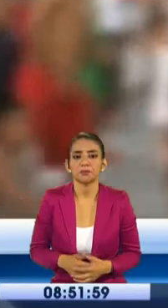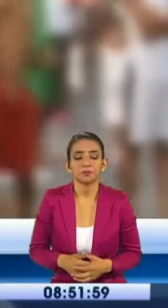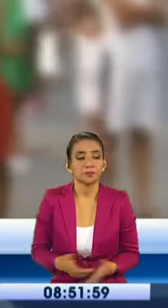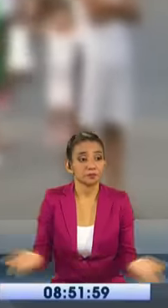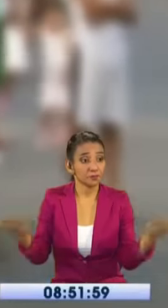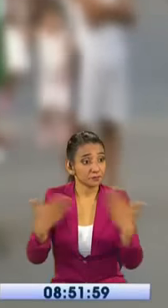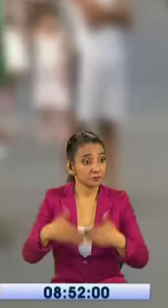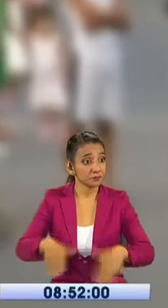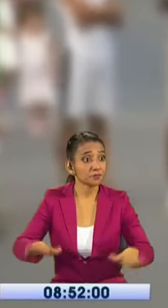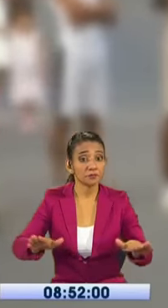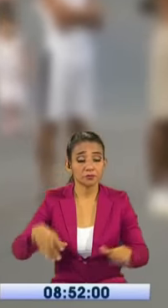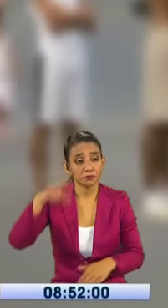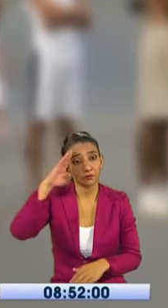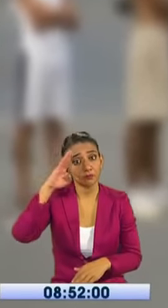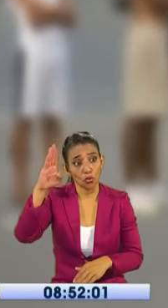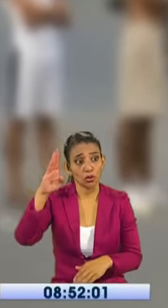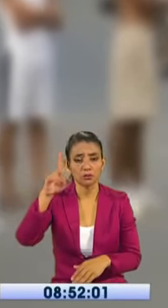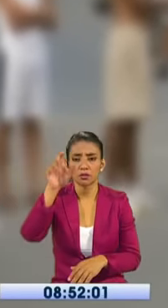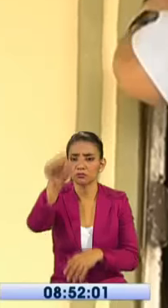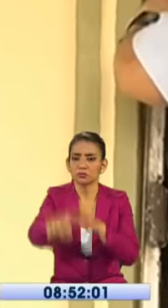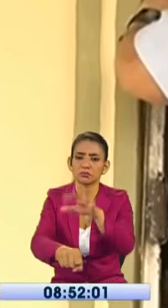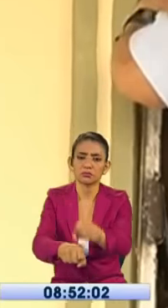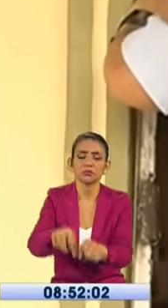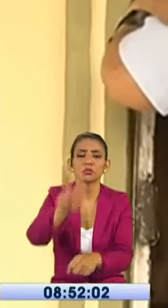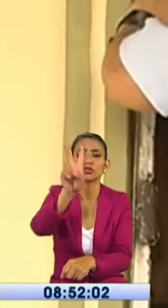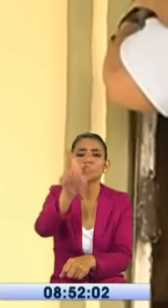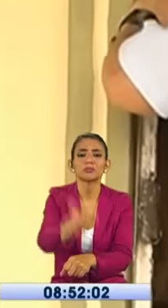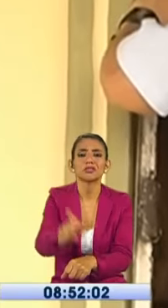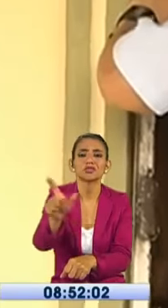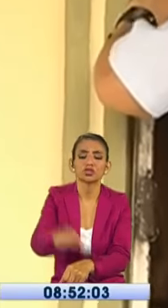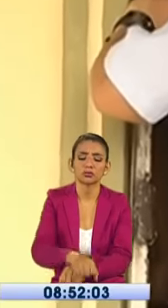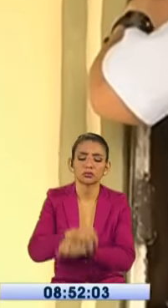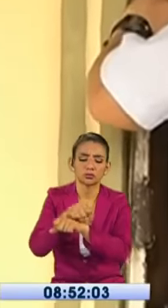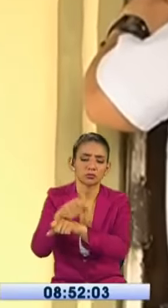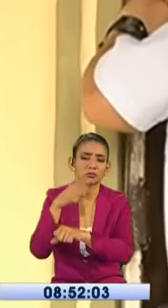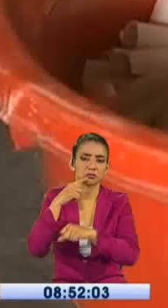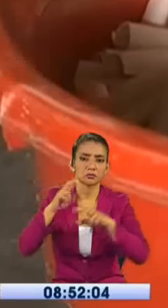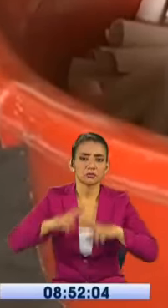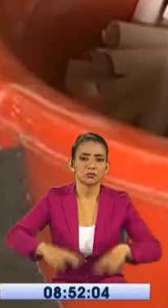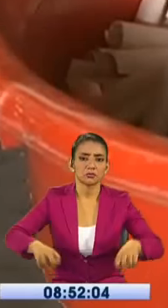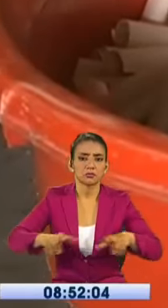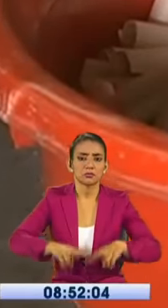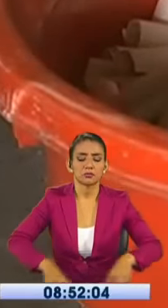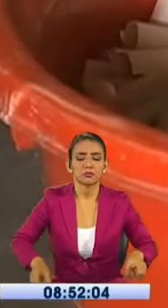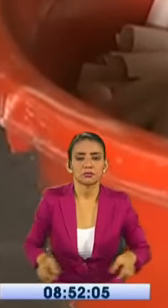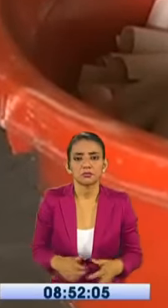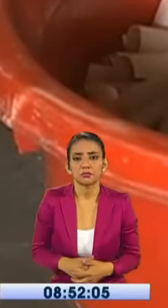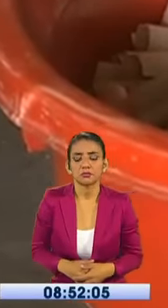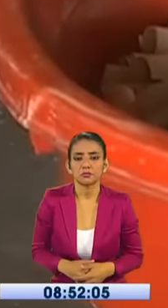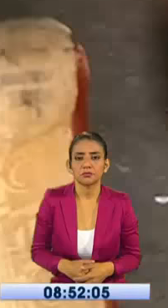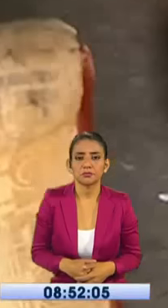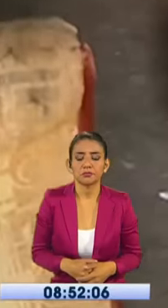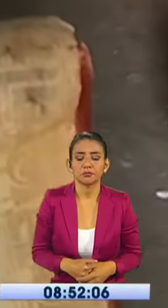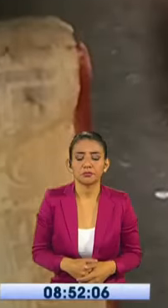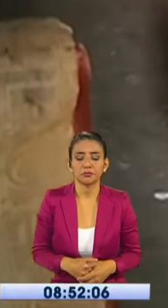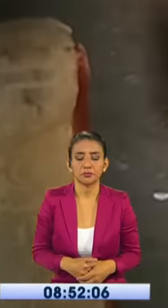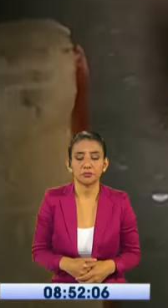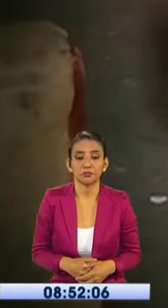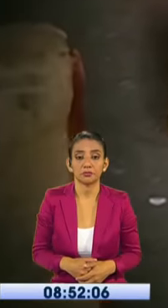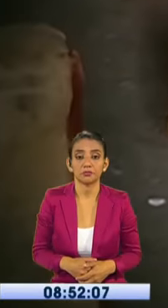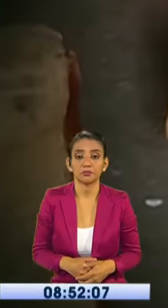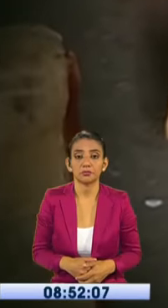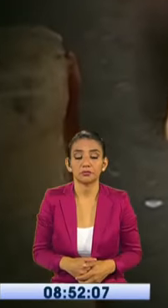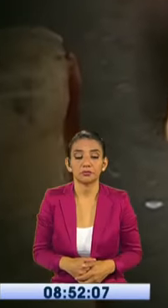del operativo, la policía detuvo a 2 personas para investigaciones, informó Ítalo